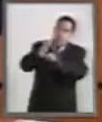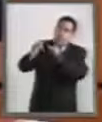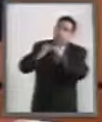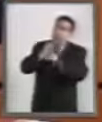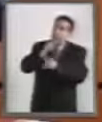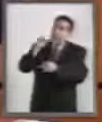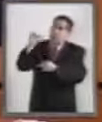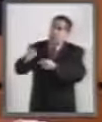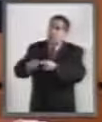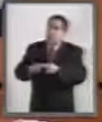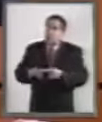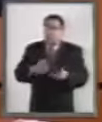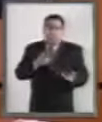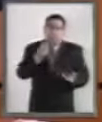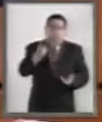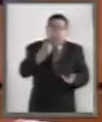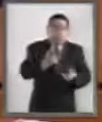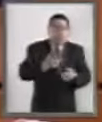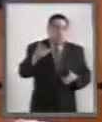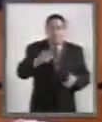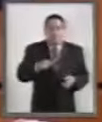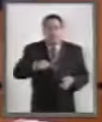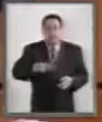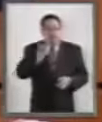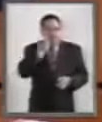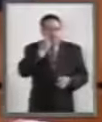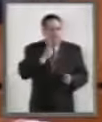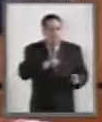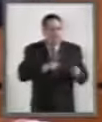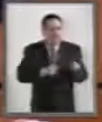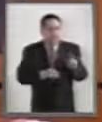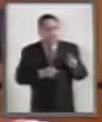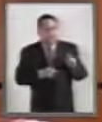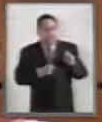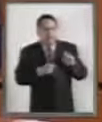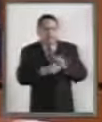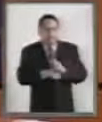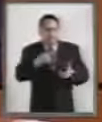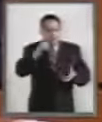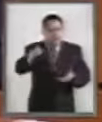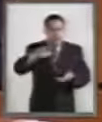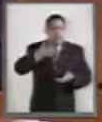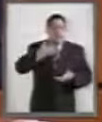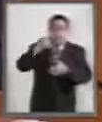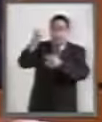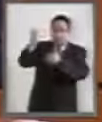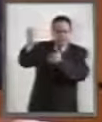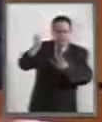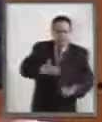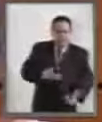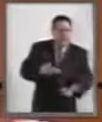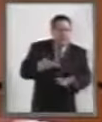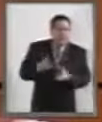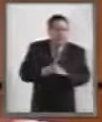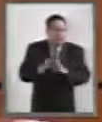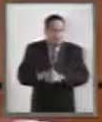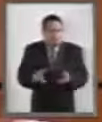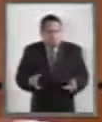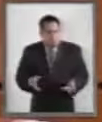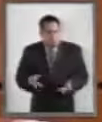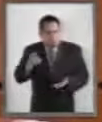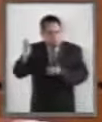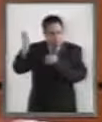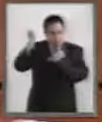al contrario. Estamos aquí con unas gasolinas que importamos ya más de la mitad, porque de eso se